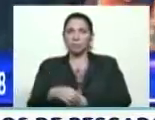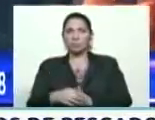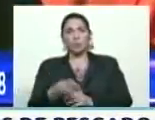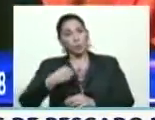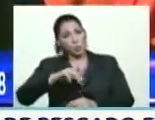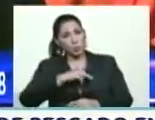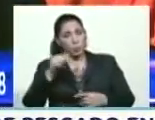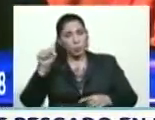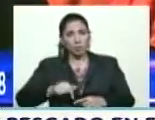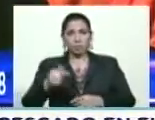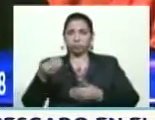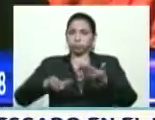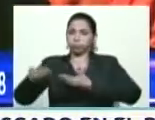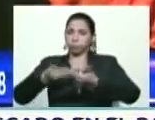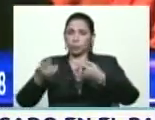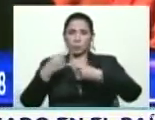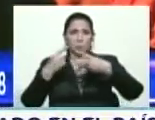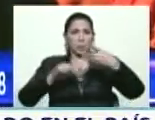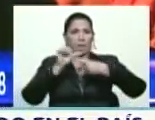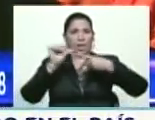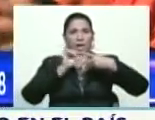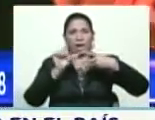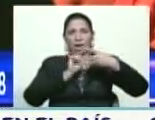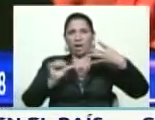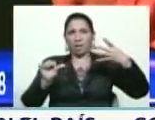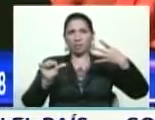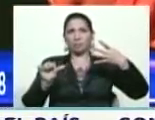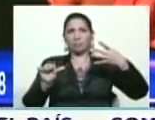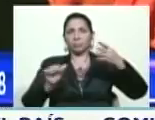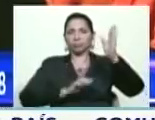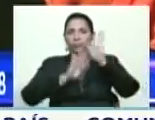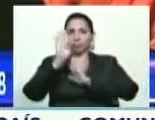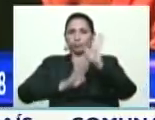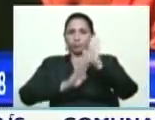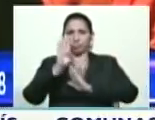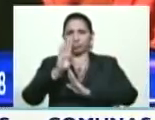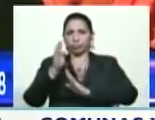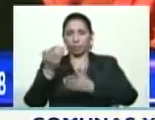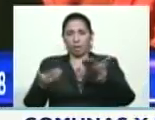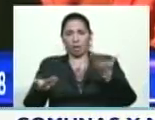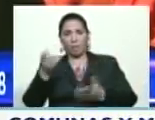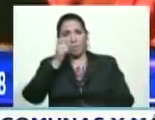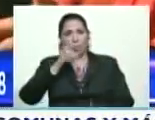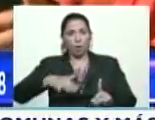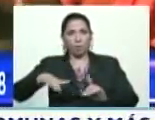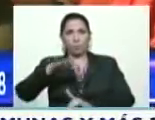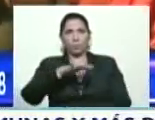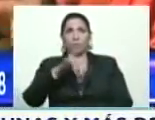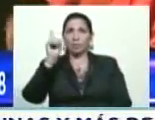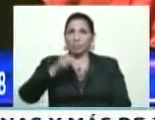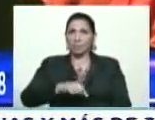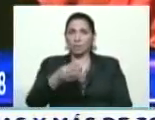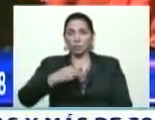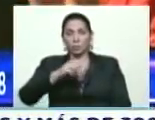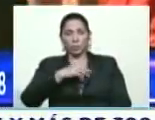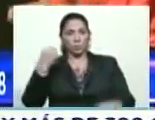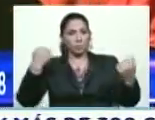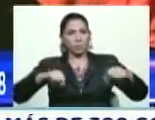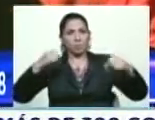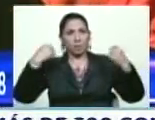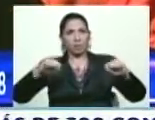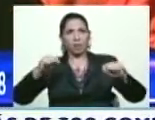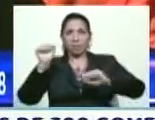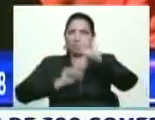estamos cooperando en diversas áreas de desarrollo para ambos pueblos, también nos estamos preparando